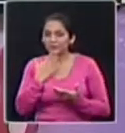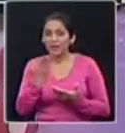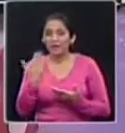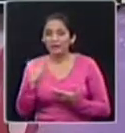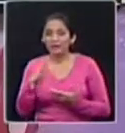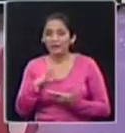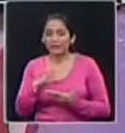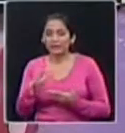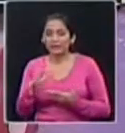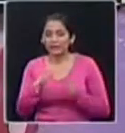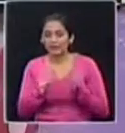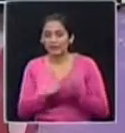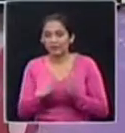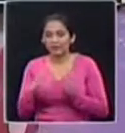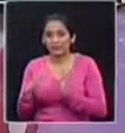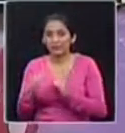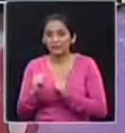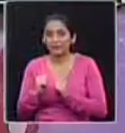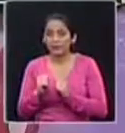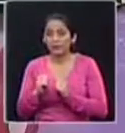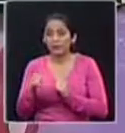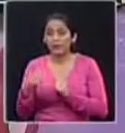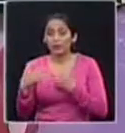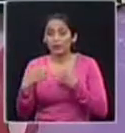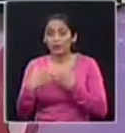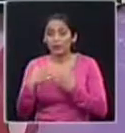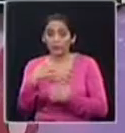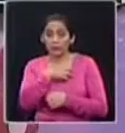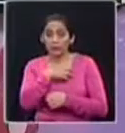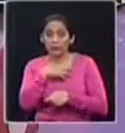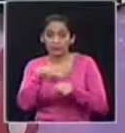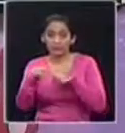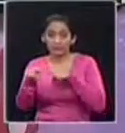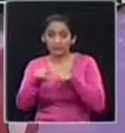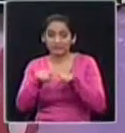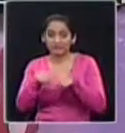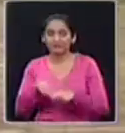Ecuador, enfrentarán a Barcelona en el Chucho Benítez de Parque Samanes.